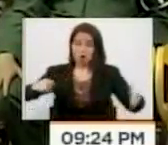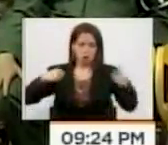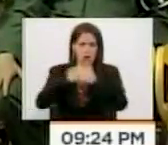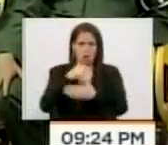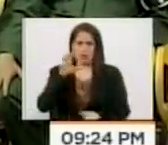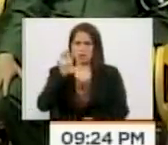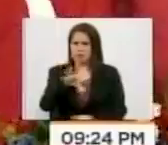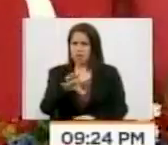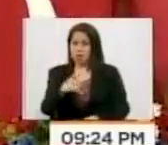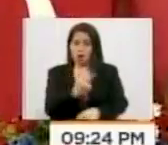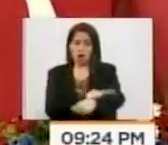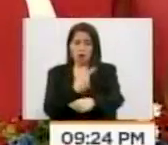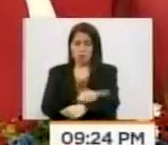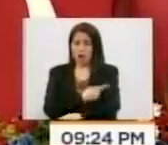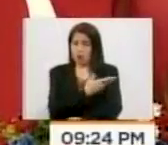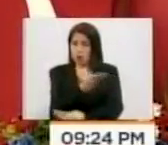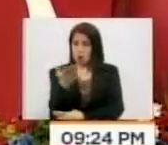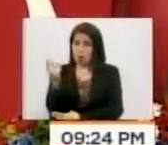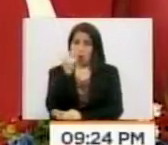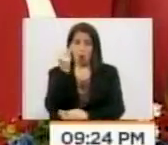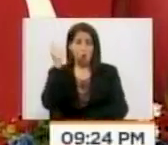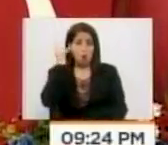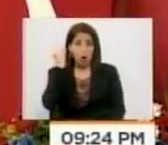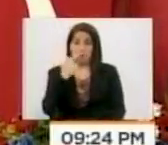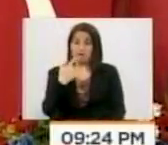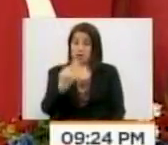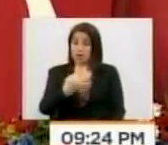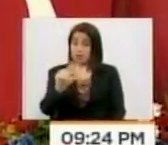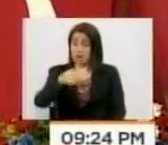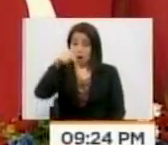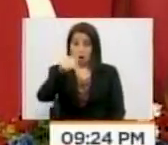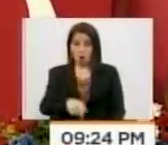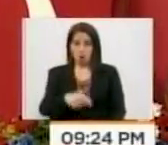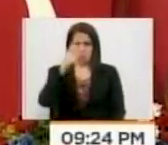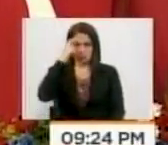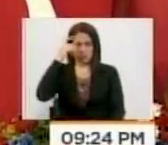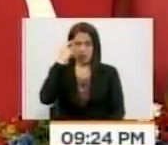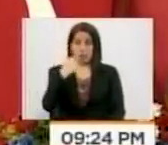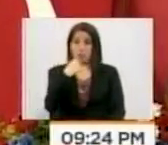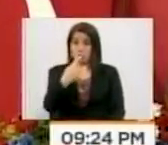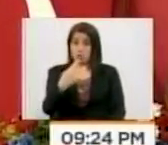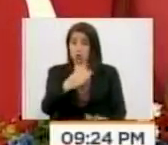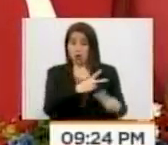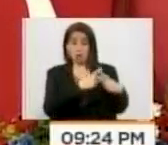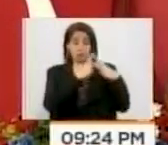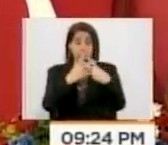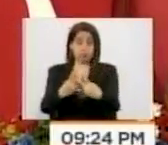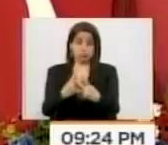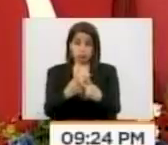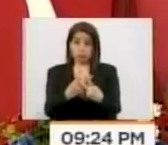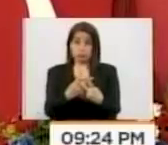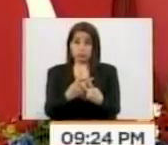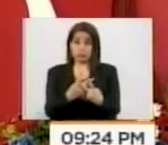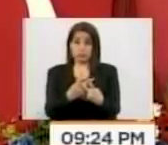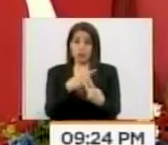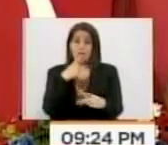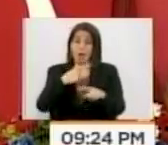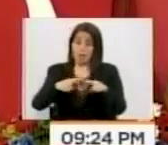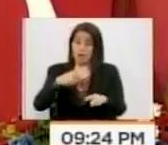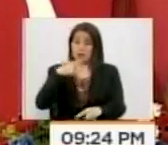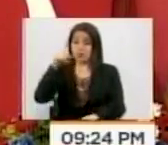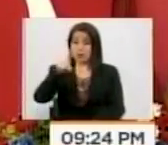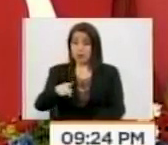hermana. 16 años, y de verdad que hoy es un día, como dijo Diosdado ahorita, de los valientes, es verdad. Pero también un día